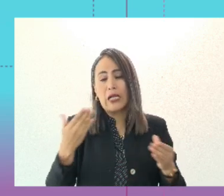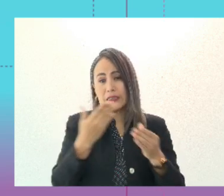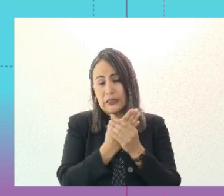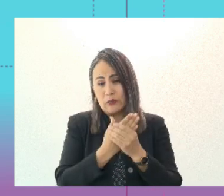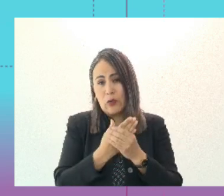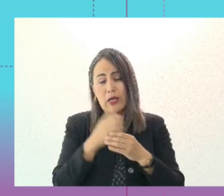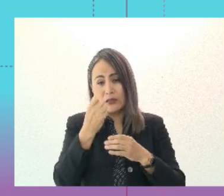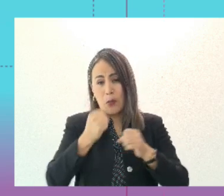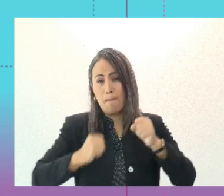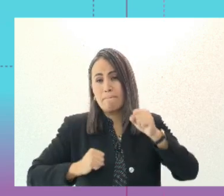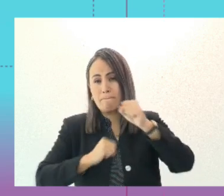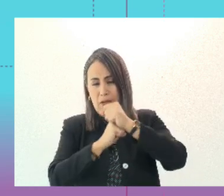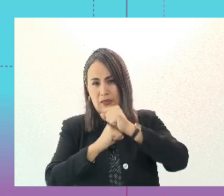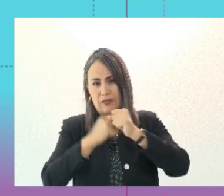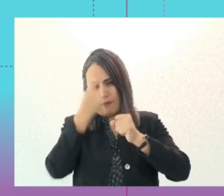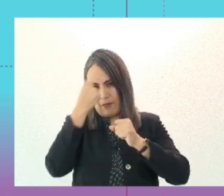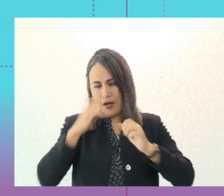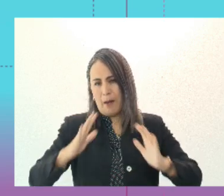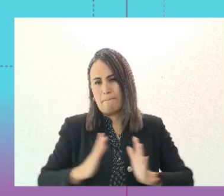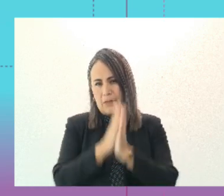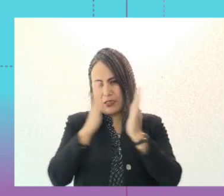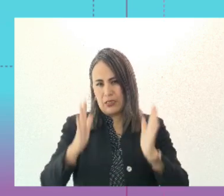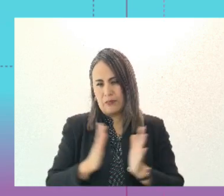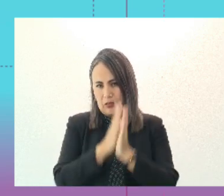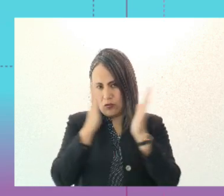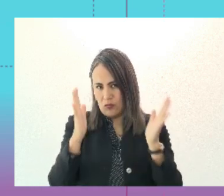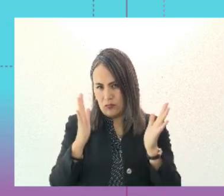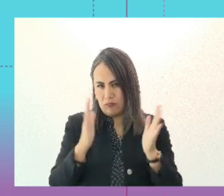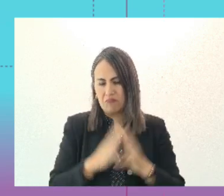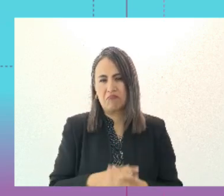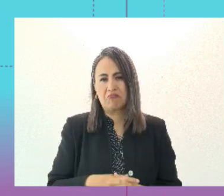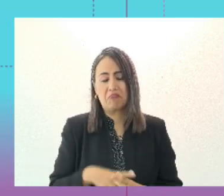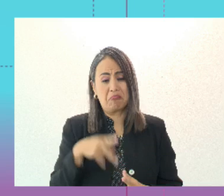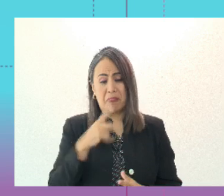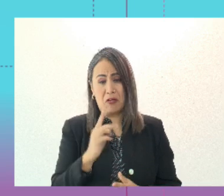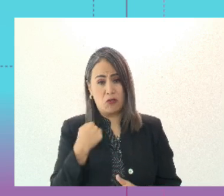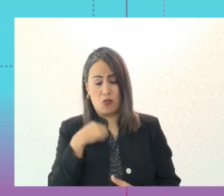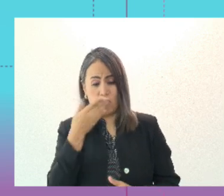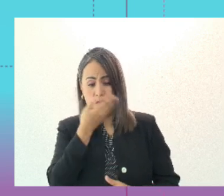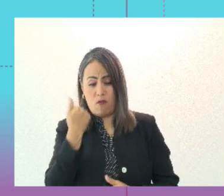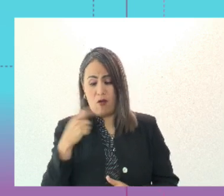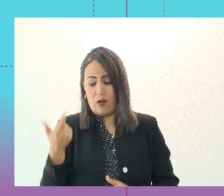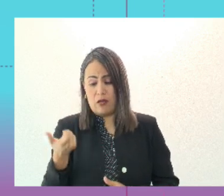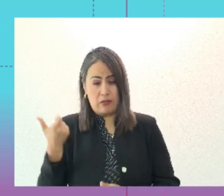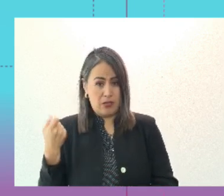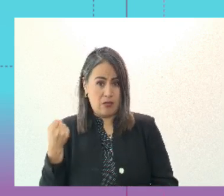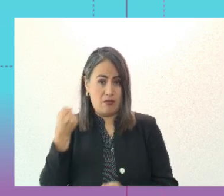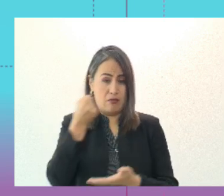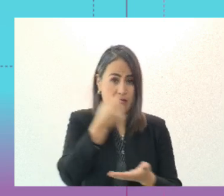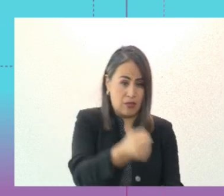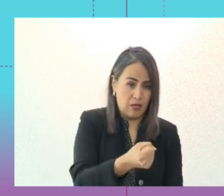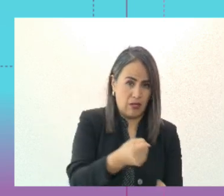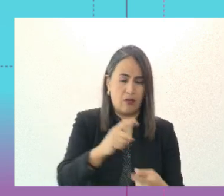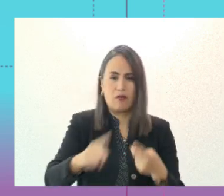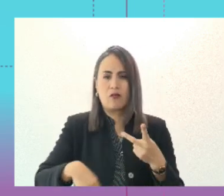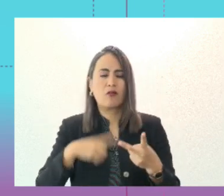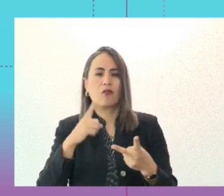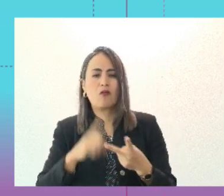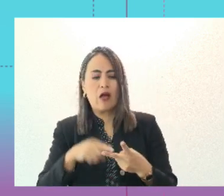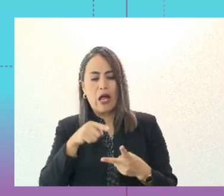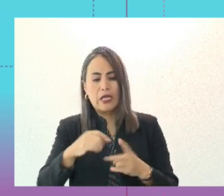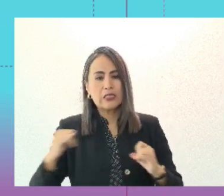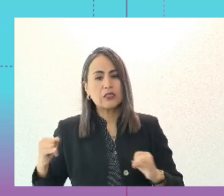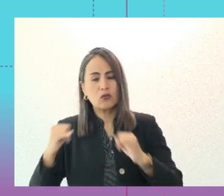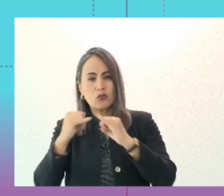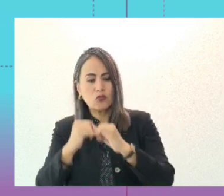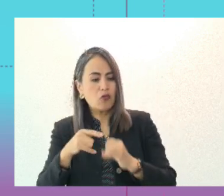¿sí? Pero yo no veo imprimiéndole ni los recursos económicos, ni financieros, ni institucionales a los archivos